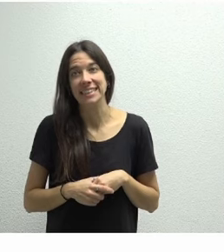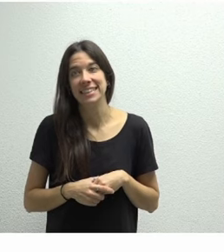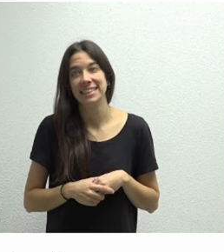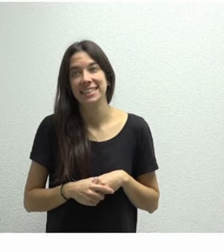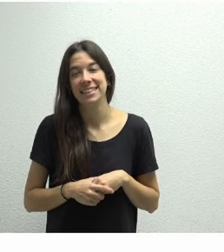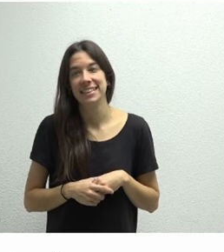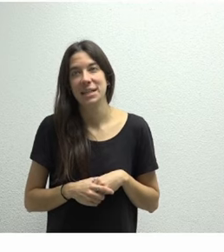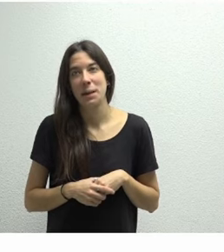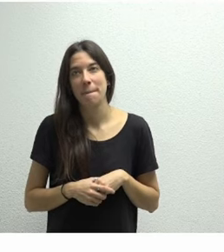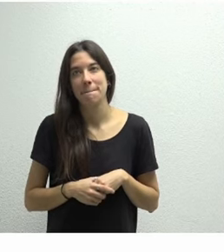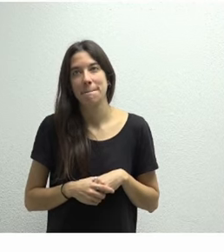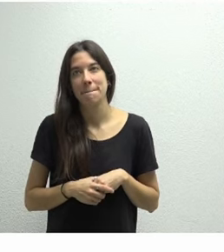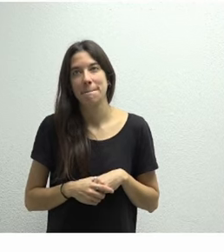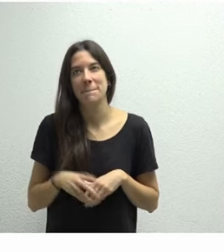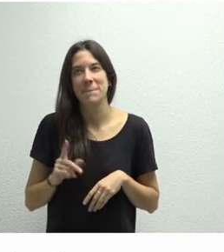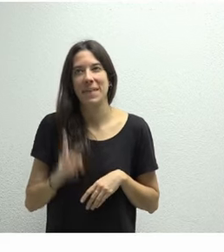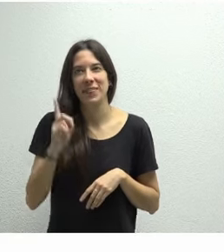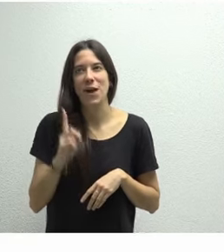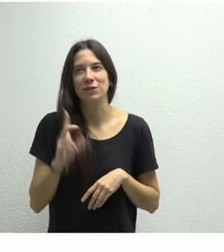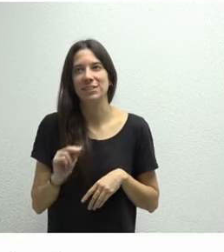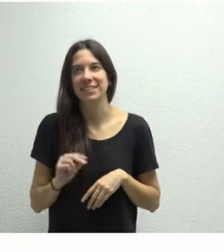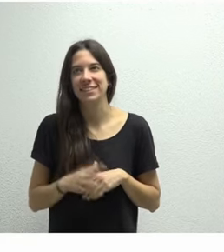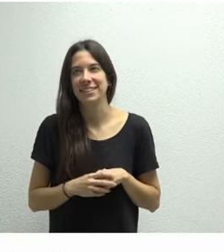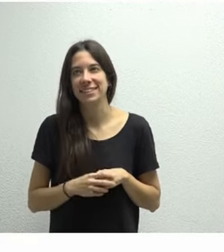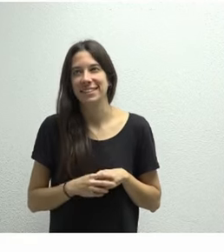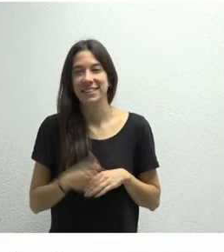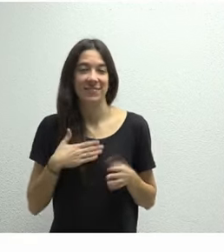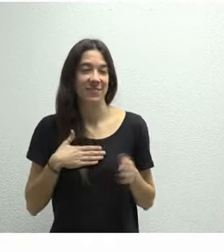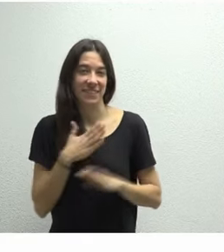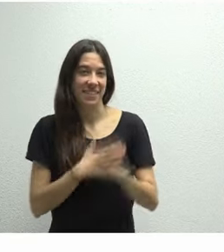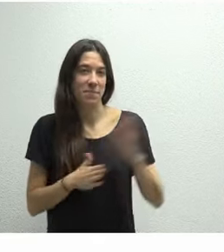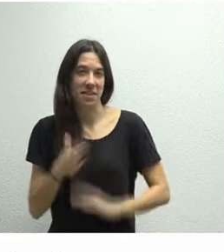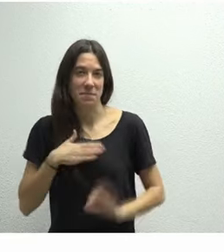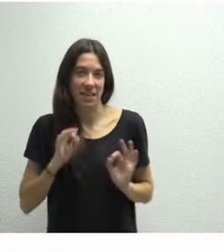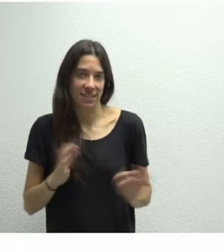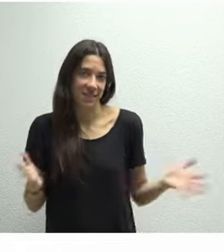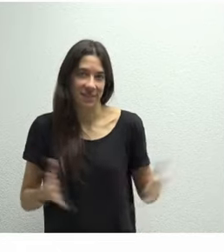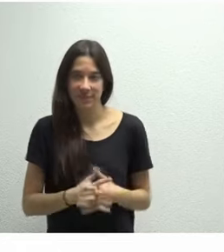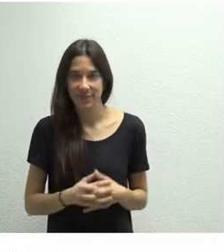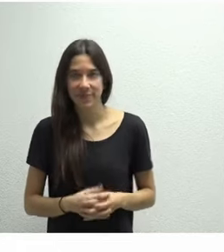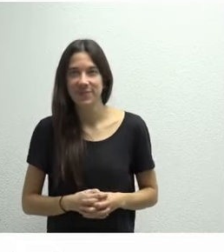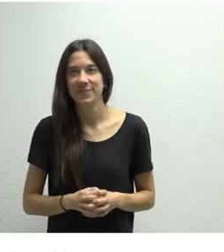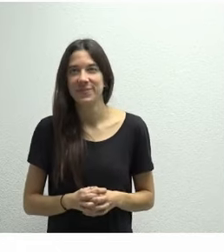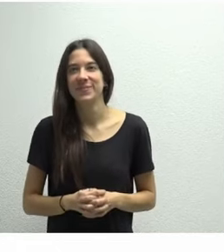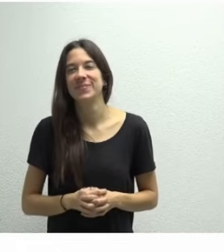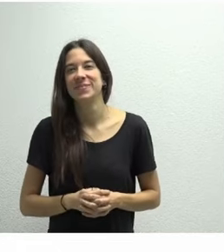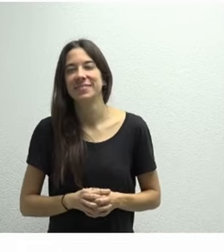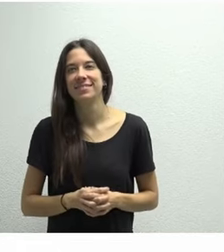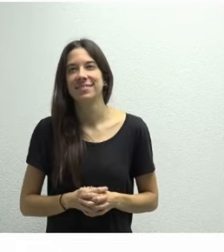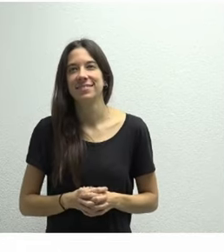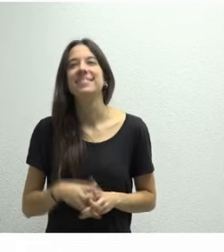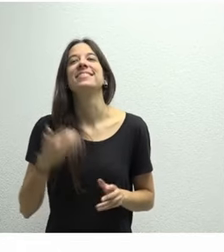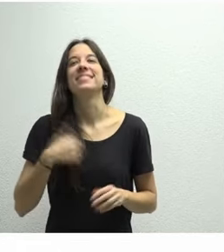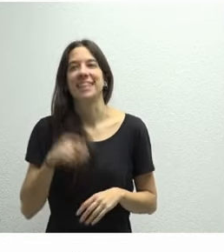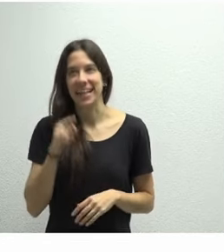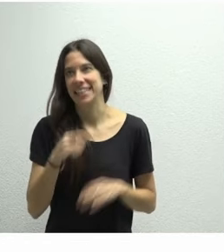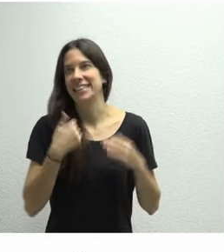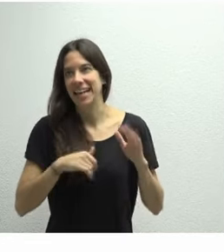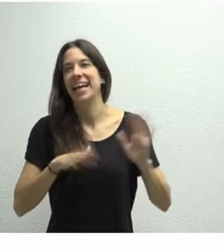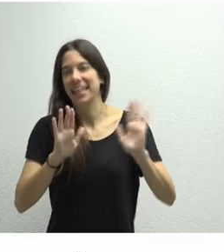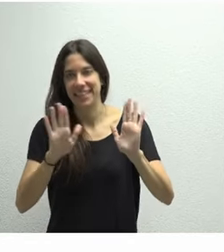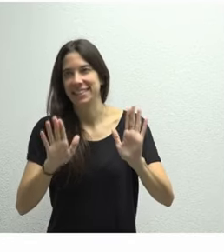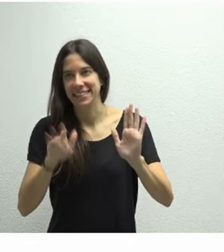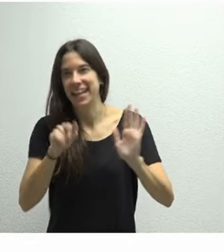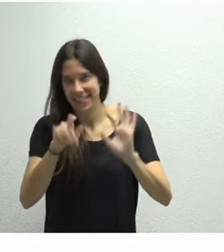atrás Dios es mi discapacidad aquí aquí